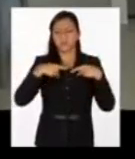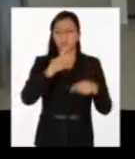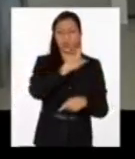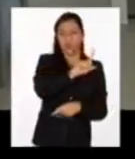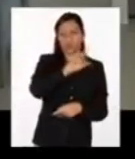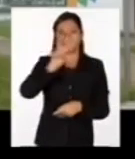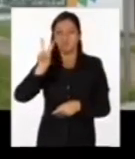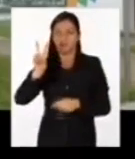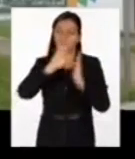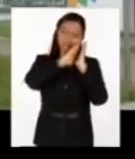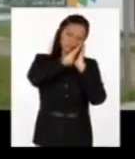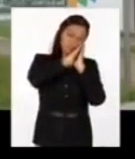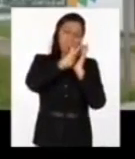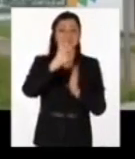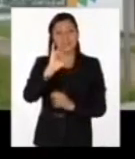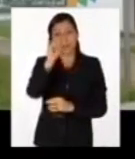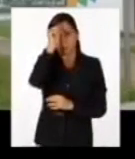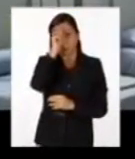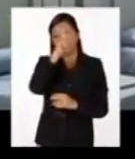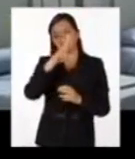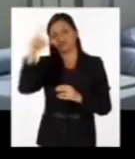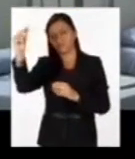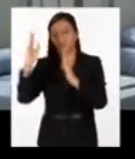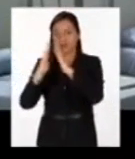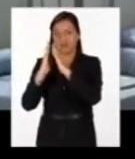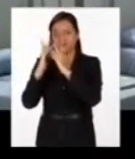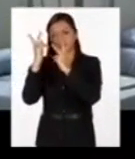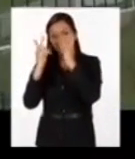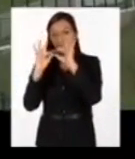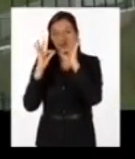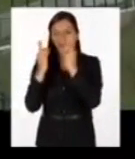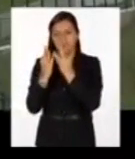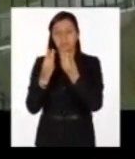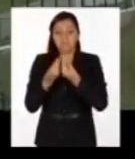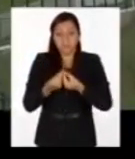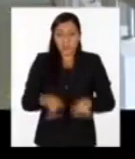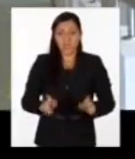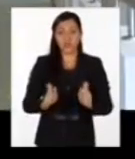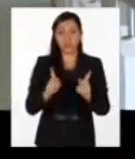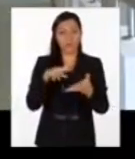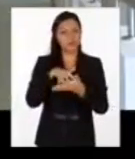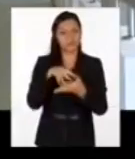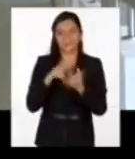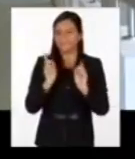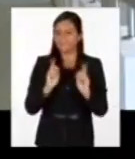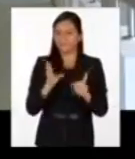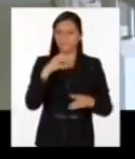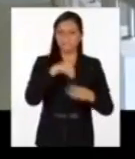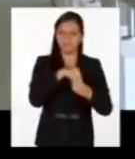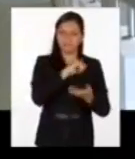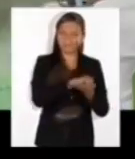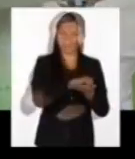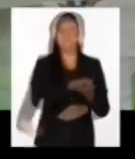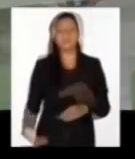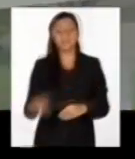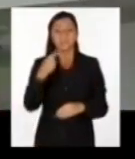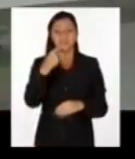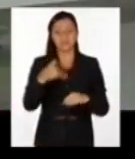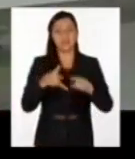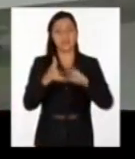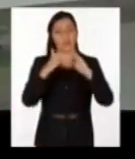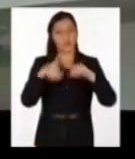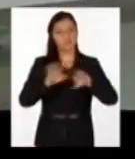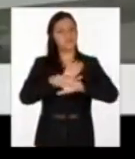la residencia de lunes a viernes y visitar el fin de semana a sus familias con lo cual no pierden la oportunidad de aprender también